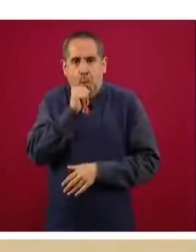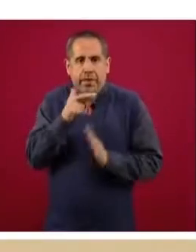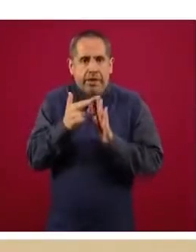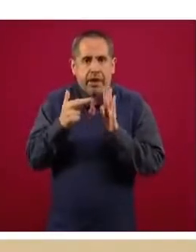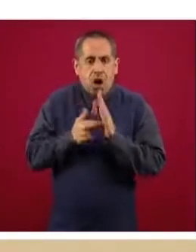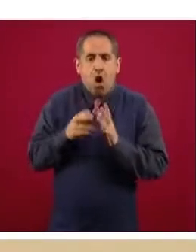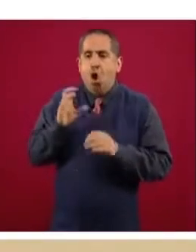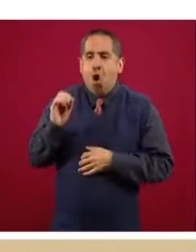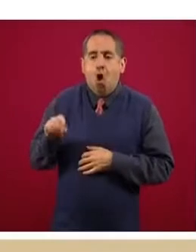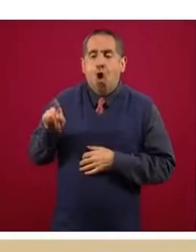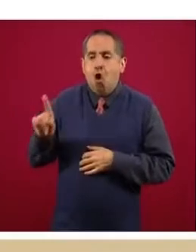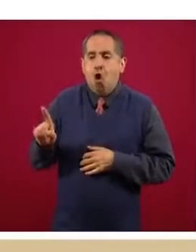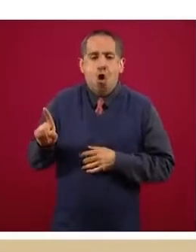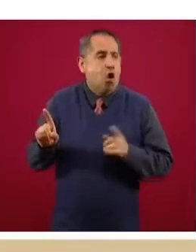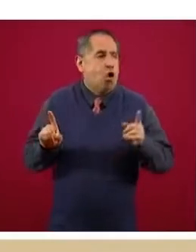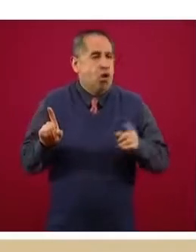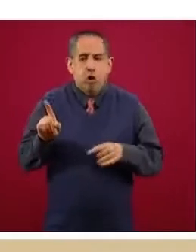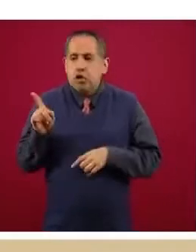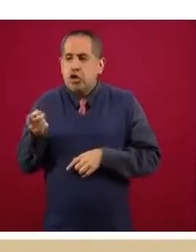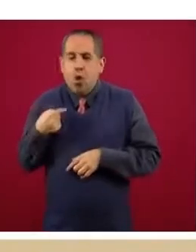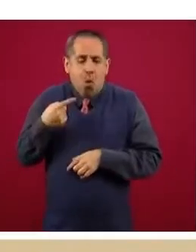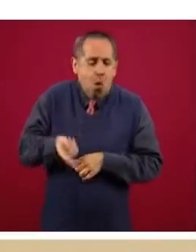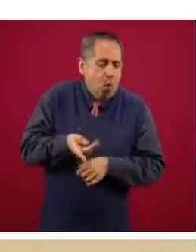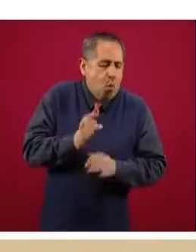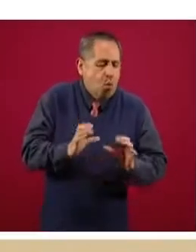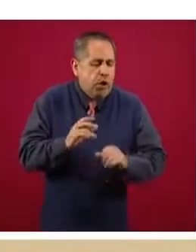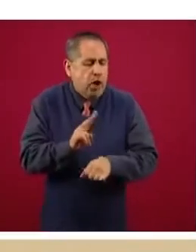estaban encargados de cuidar a sus nietos y ahora no